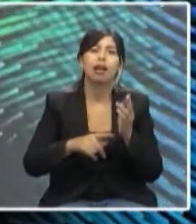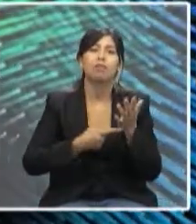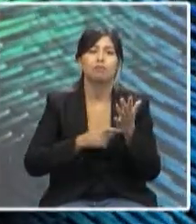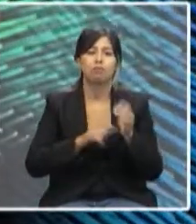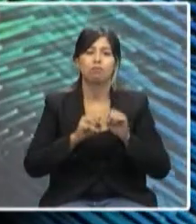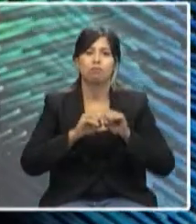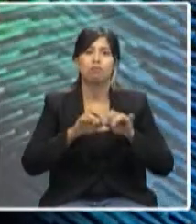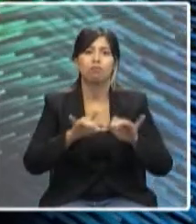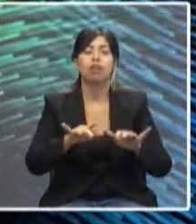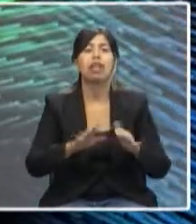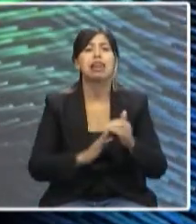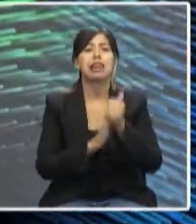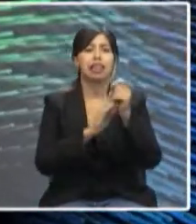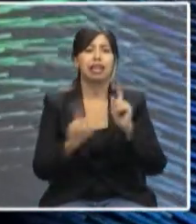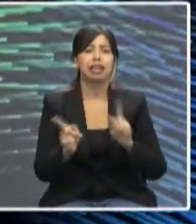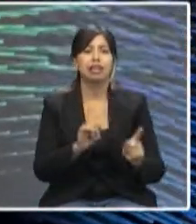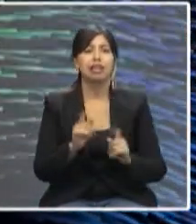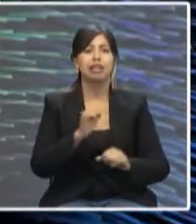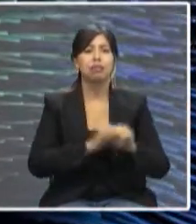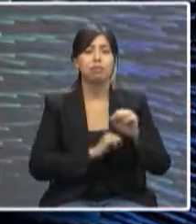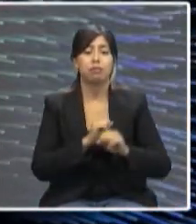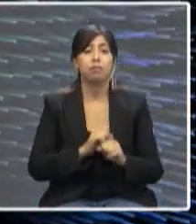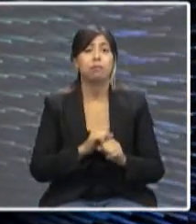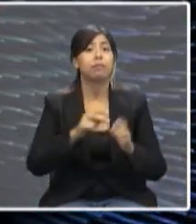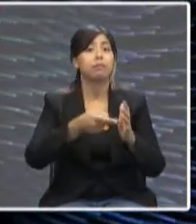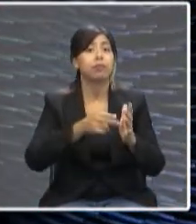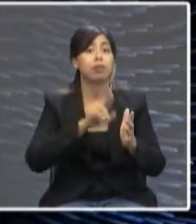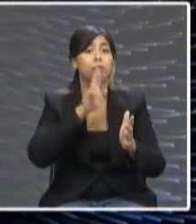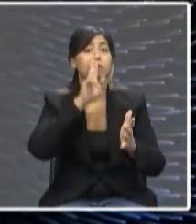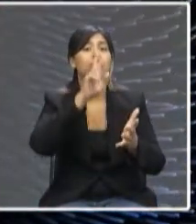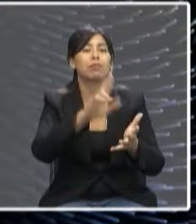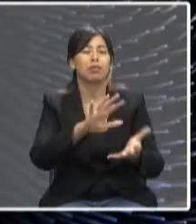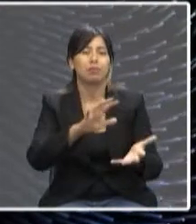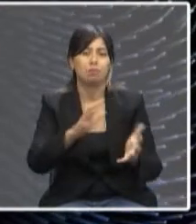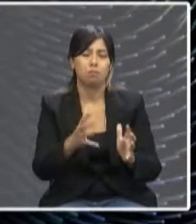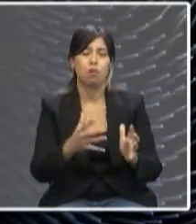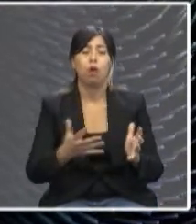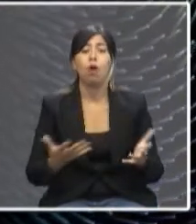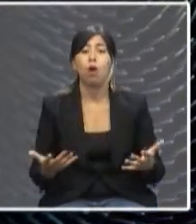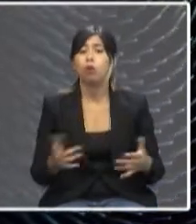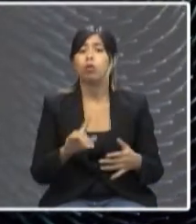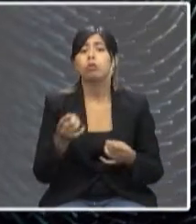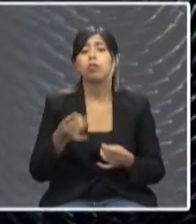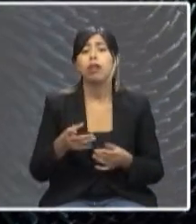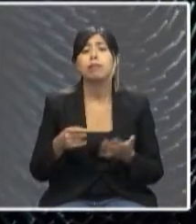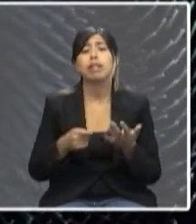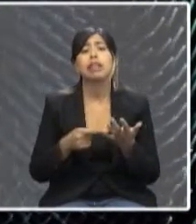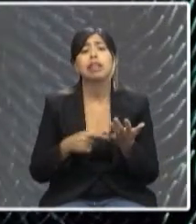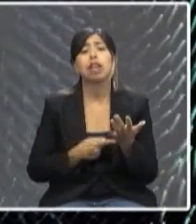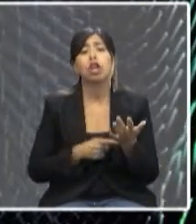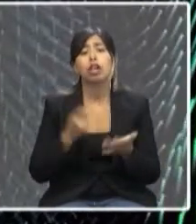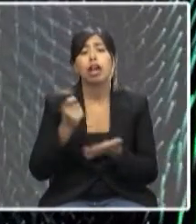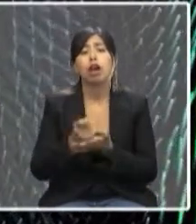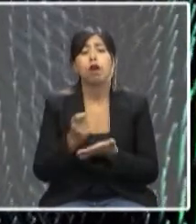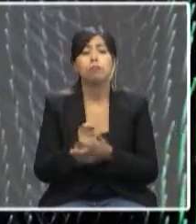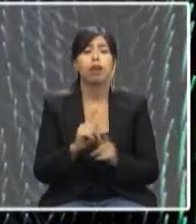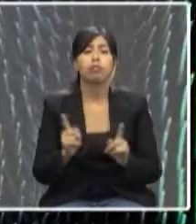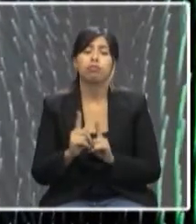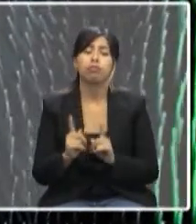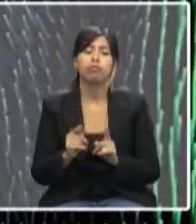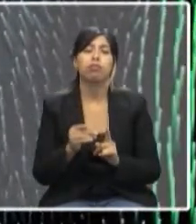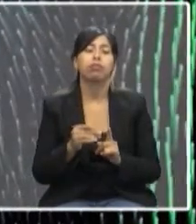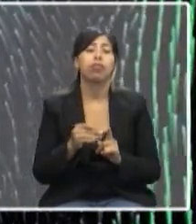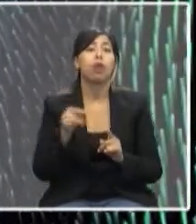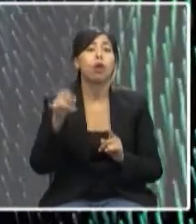de tecnología para resolver los grandes problemas del mundo, en vez de solamente consumir tecnología. Últimamente, voy a concluir